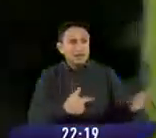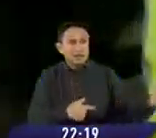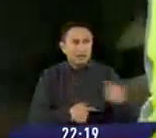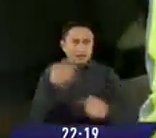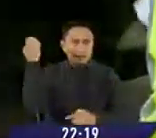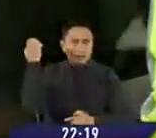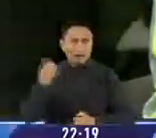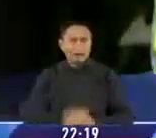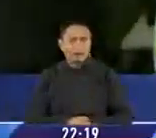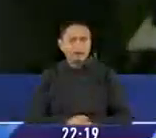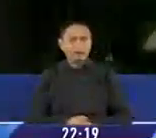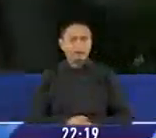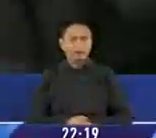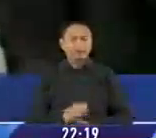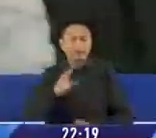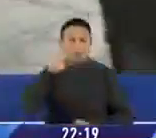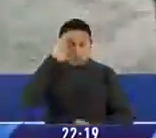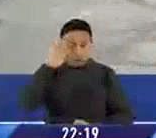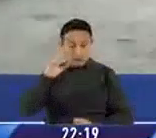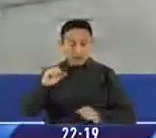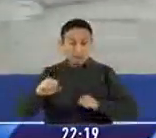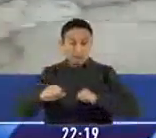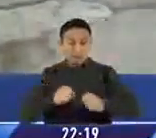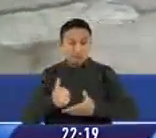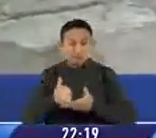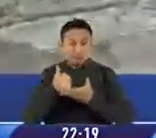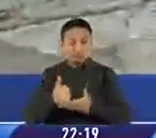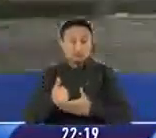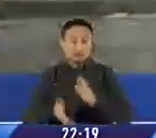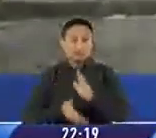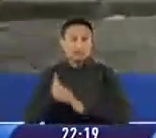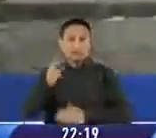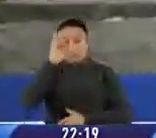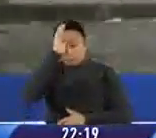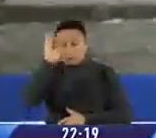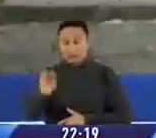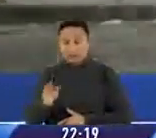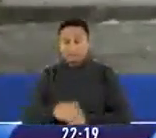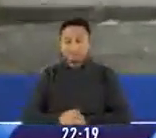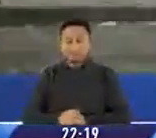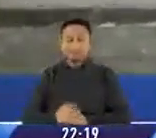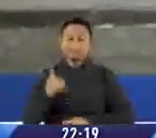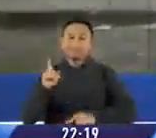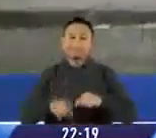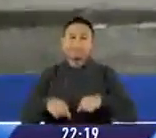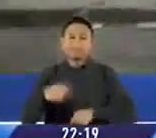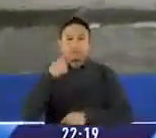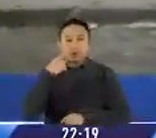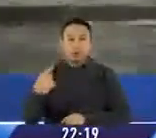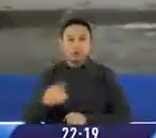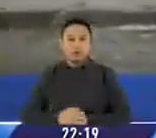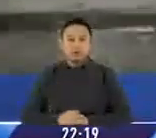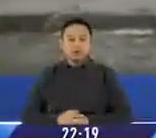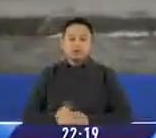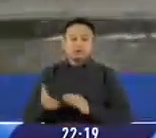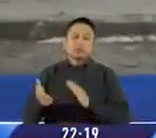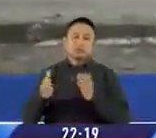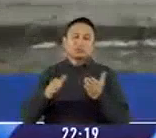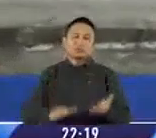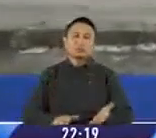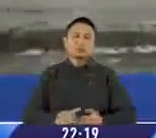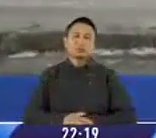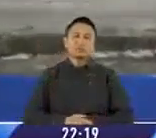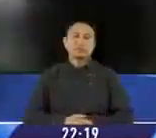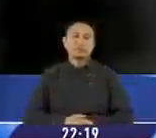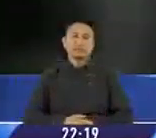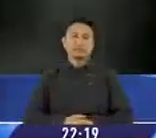A pesar del esfuerzo policial para trasladar al herido a una casa de salud, lamentablemente el hombre no logró sobrevivir al corte